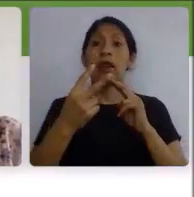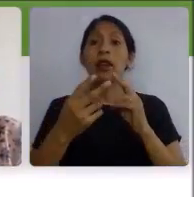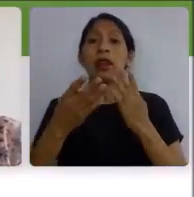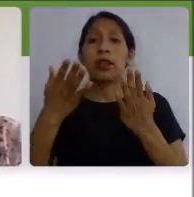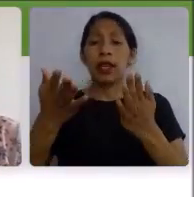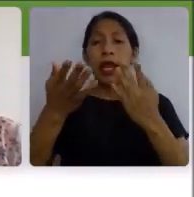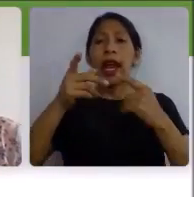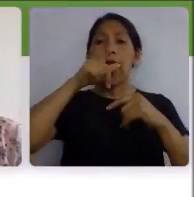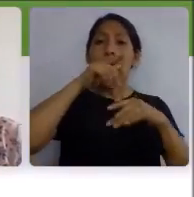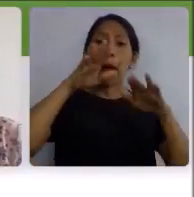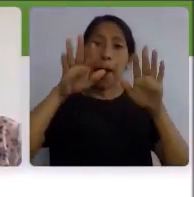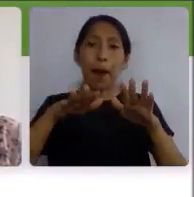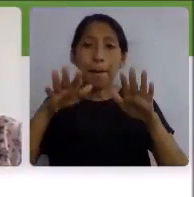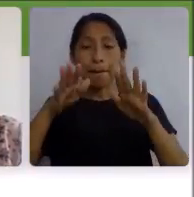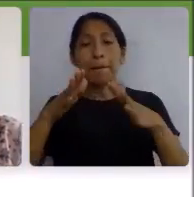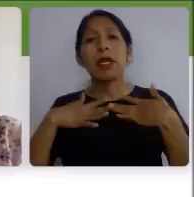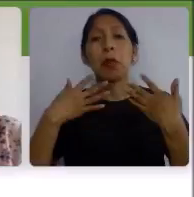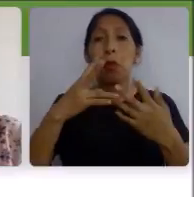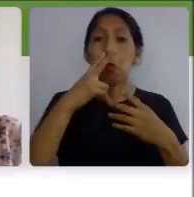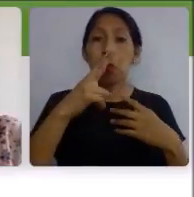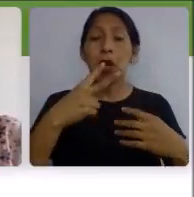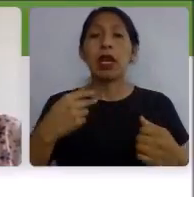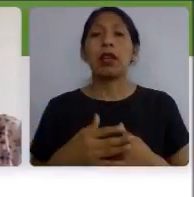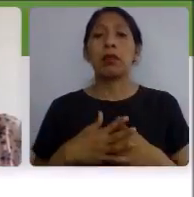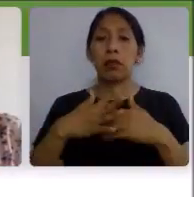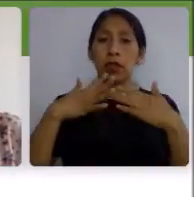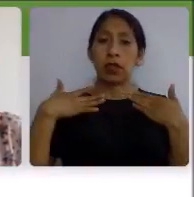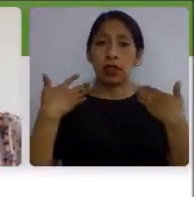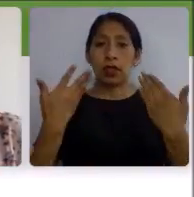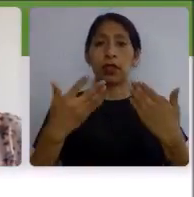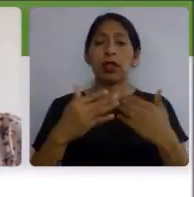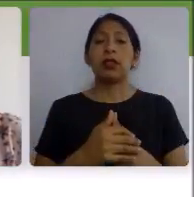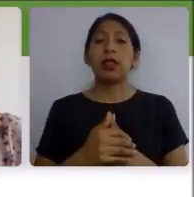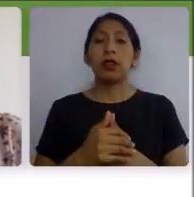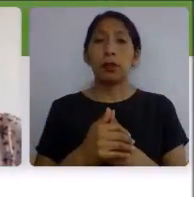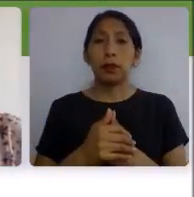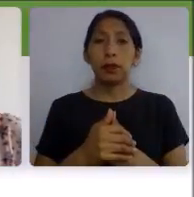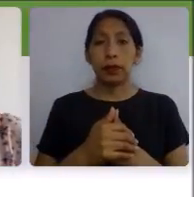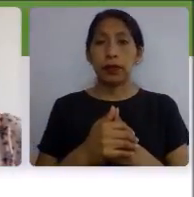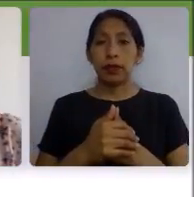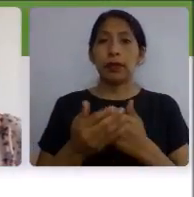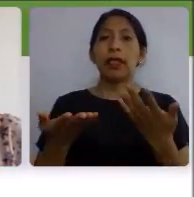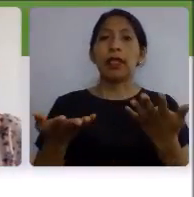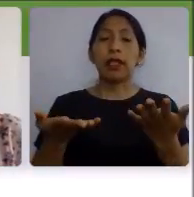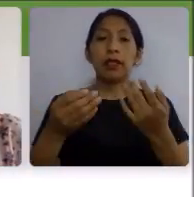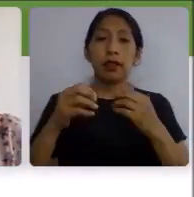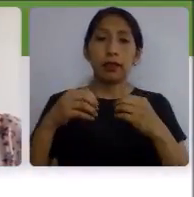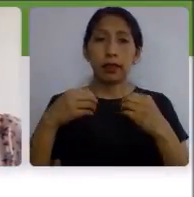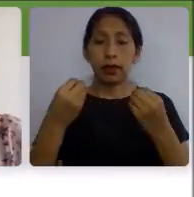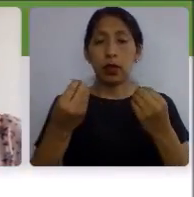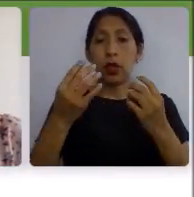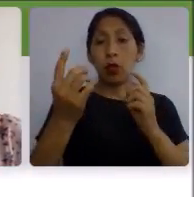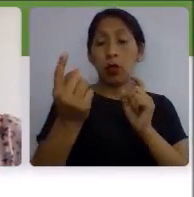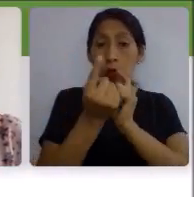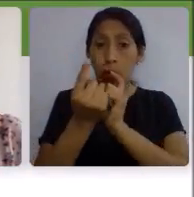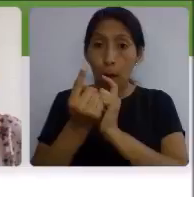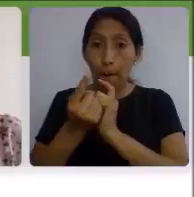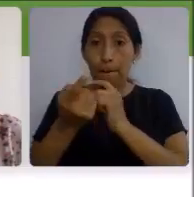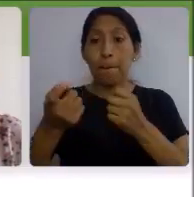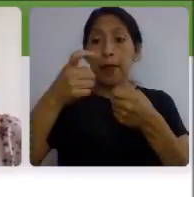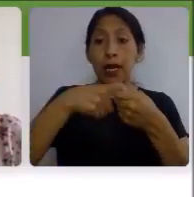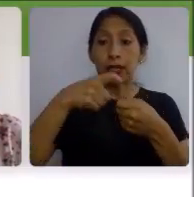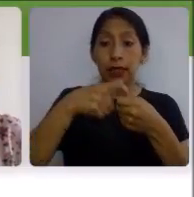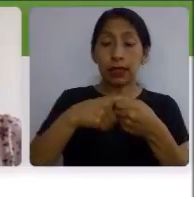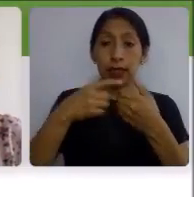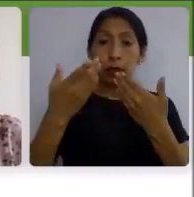y pueden directamente los consumidores finales contactarte. Así como está Perú, nosotros participamos como oficina